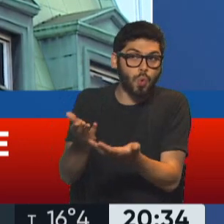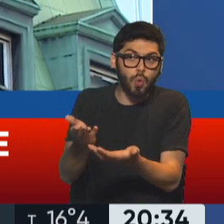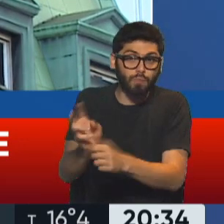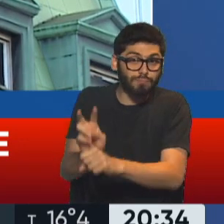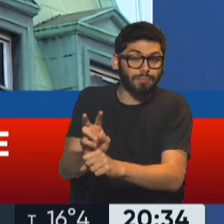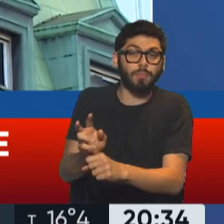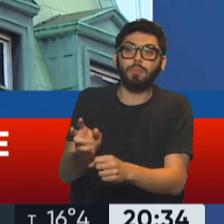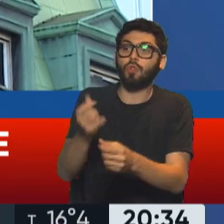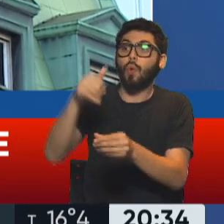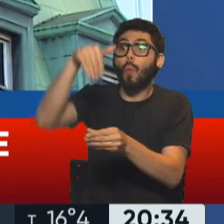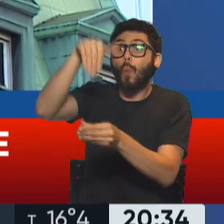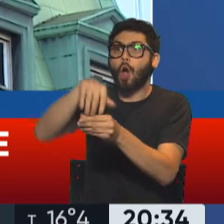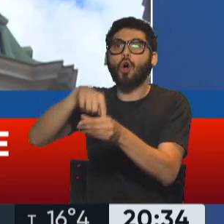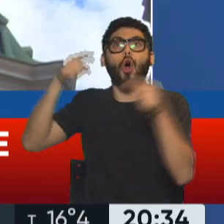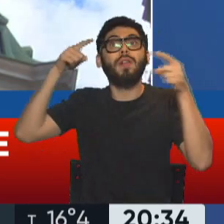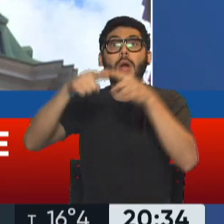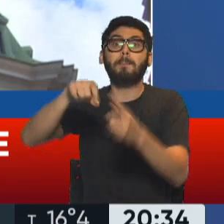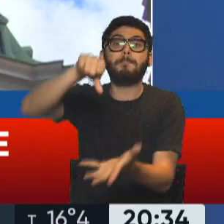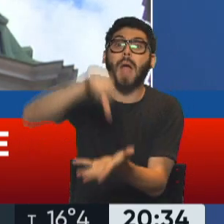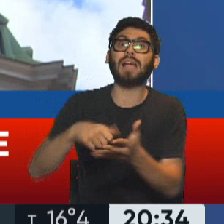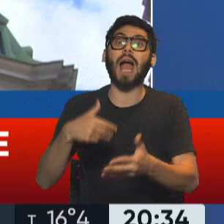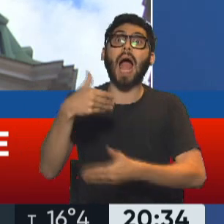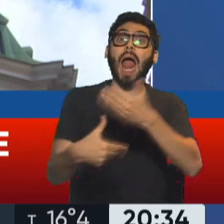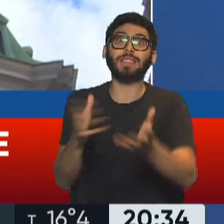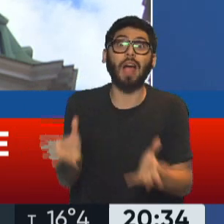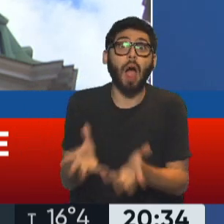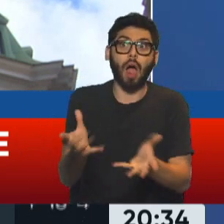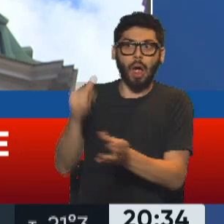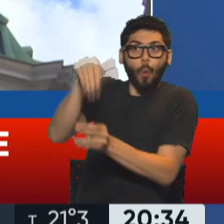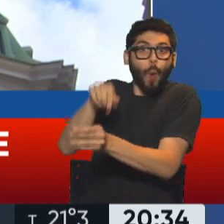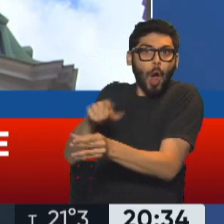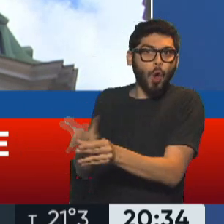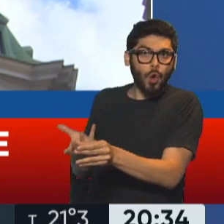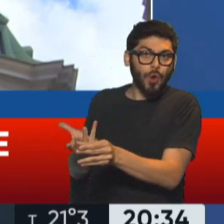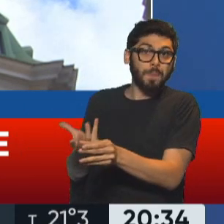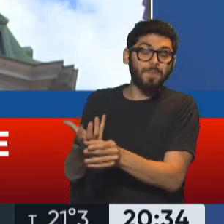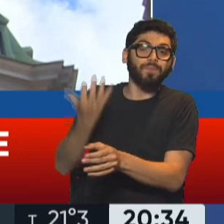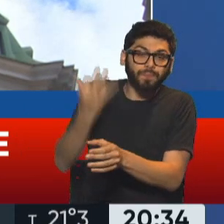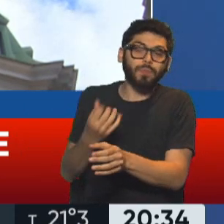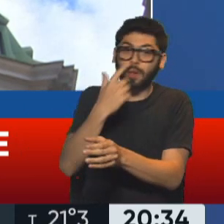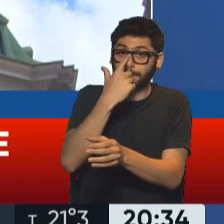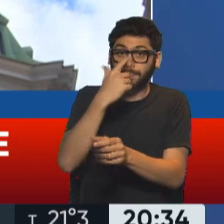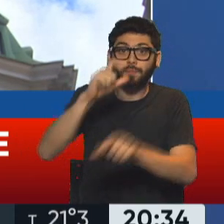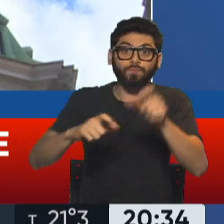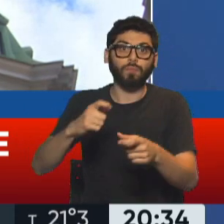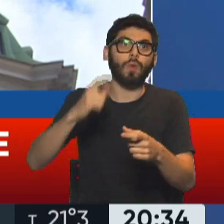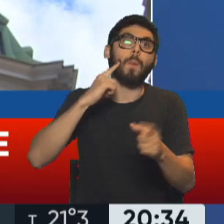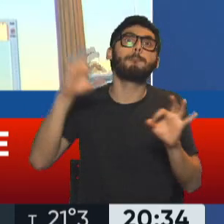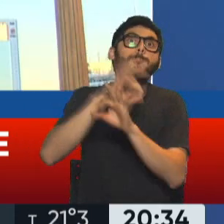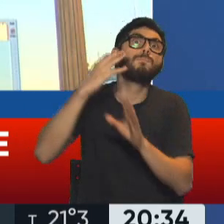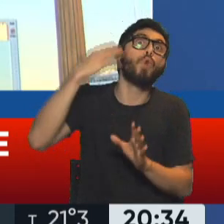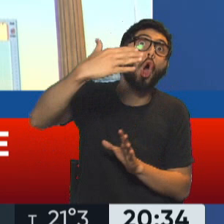es fomentar que un país crezca, que las personas que tienen inquietudes y que realmente tienen un proyecto a futuro lo puedan hacer